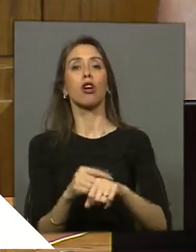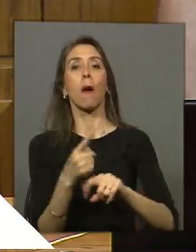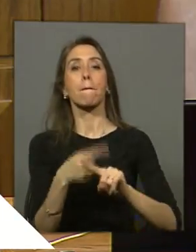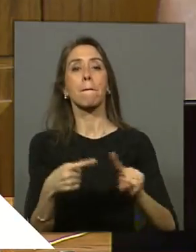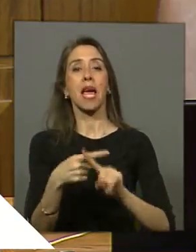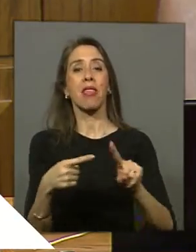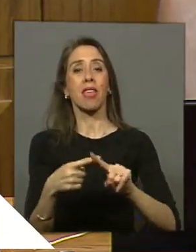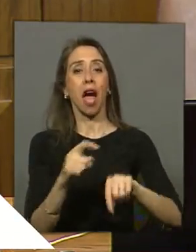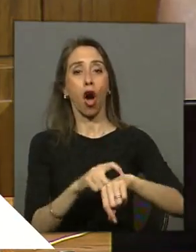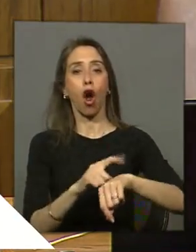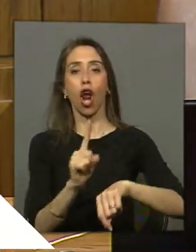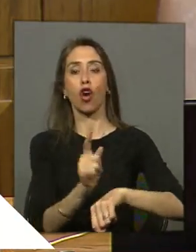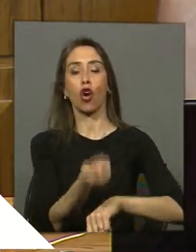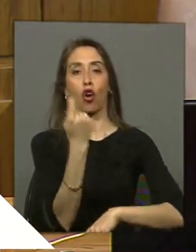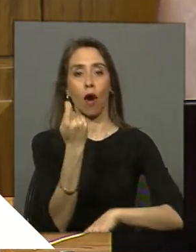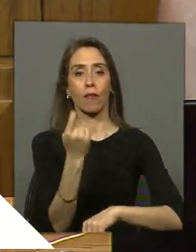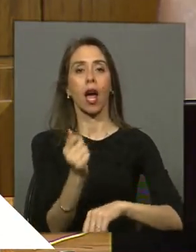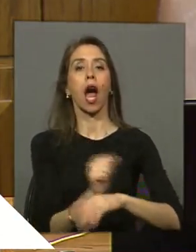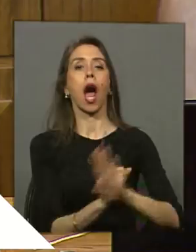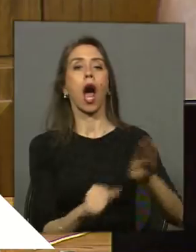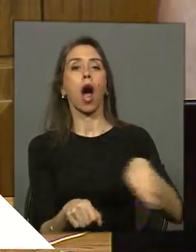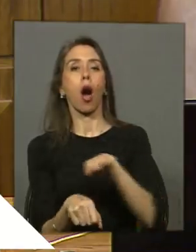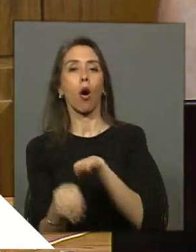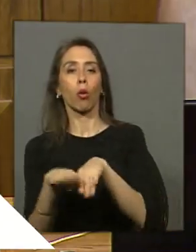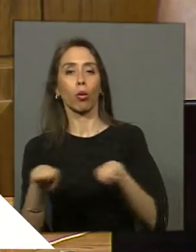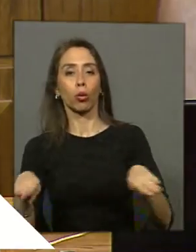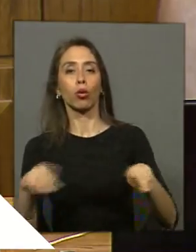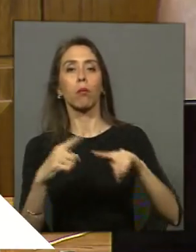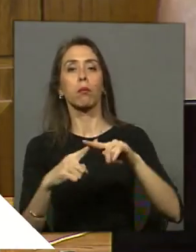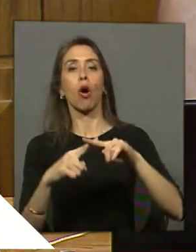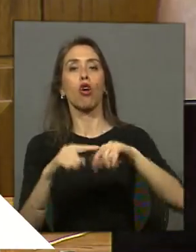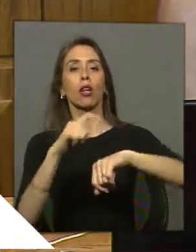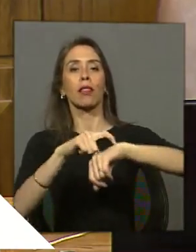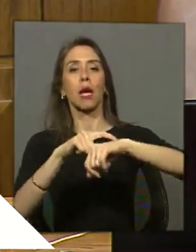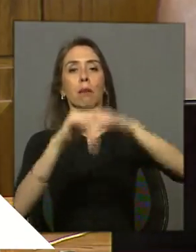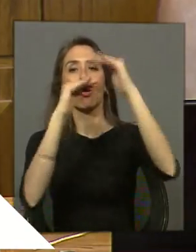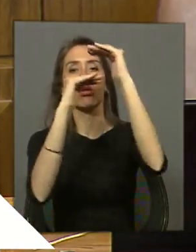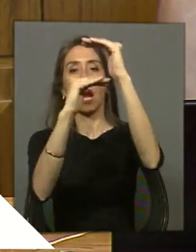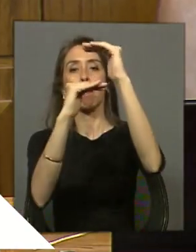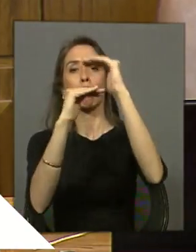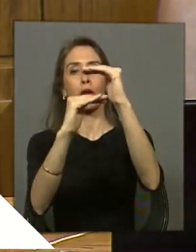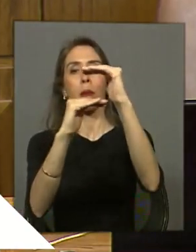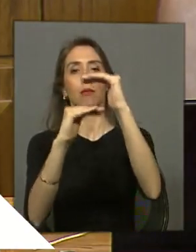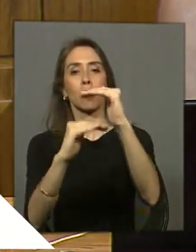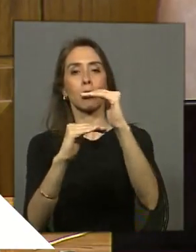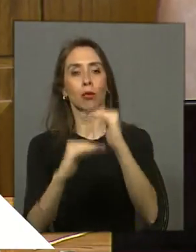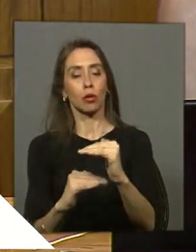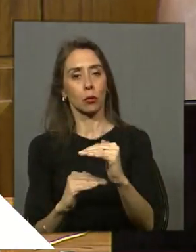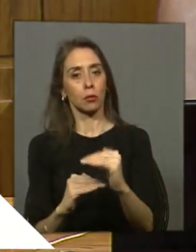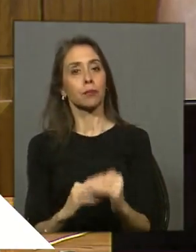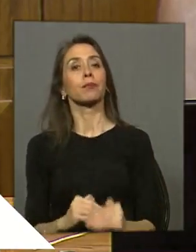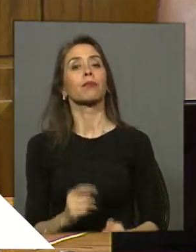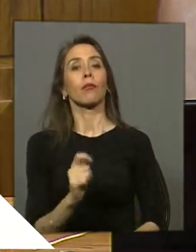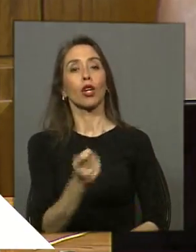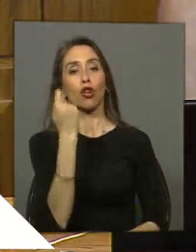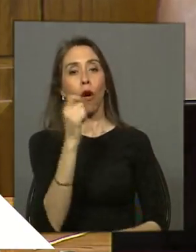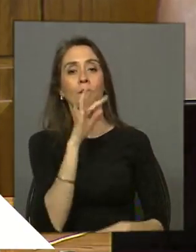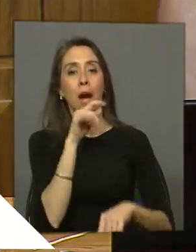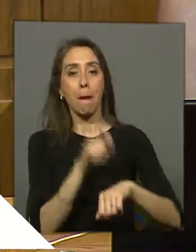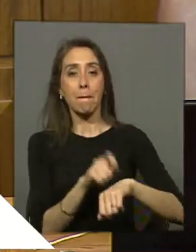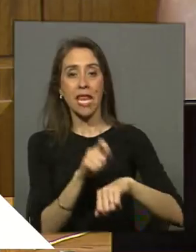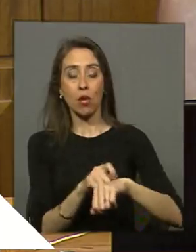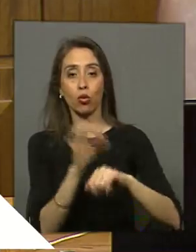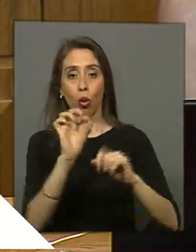minutos cuando el estacionamiento se cobrara por tramo. Es ahí el problema. En tanto que si se cobra por minuto el